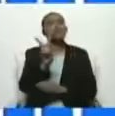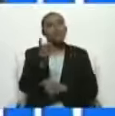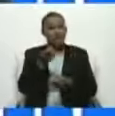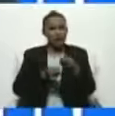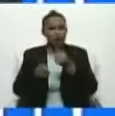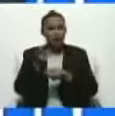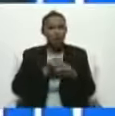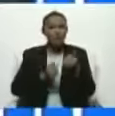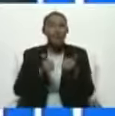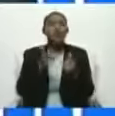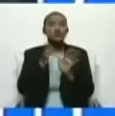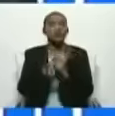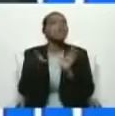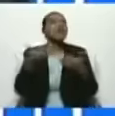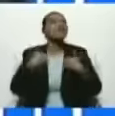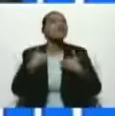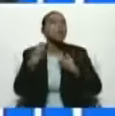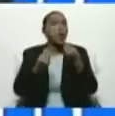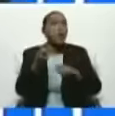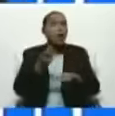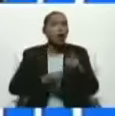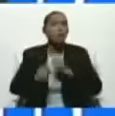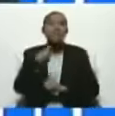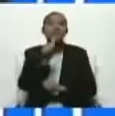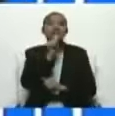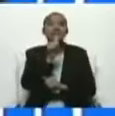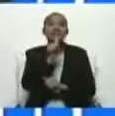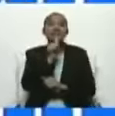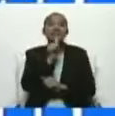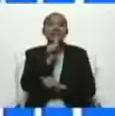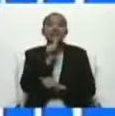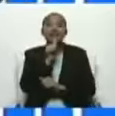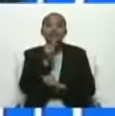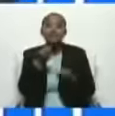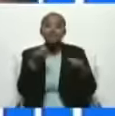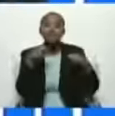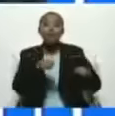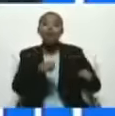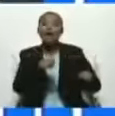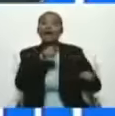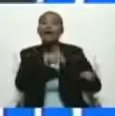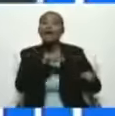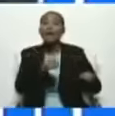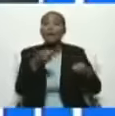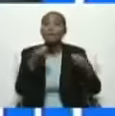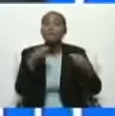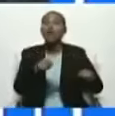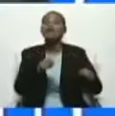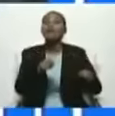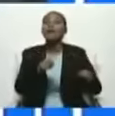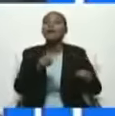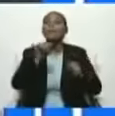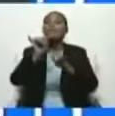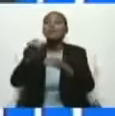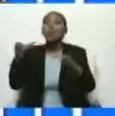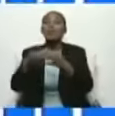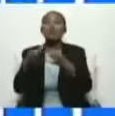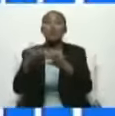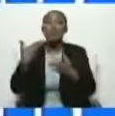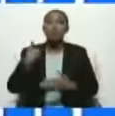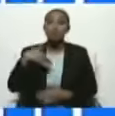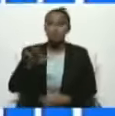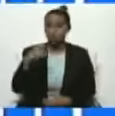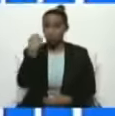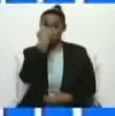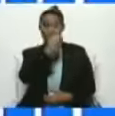mayor afectación que ha tenido fue consecuencia de las sanciones criminales que estos, que ahora salen a pedir el voto con su cara